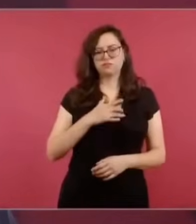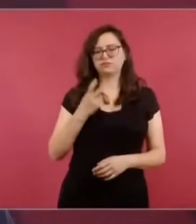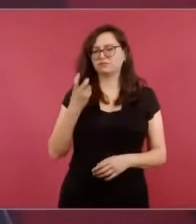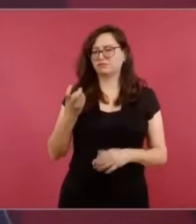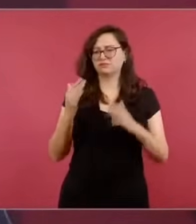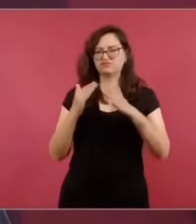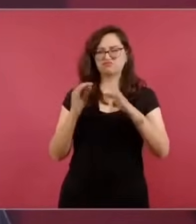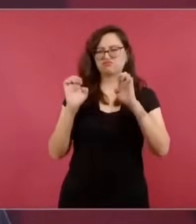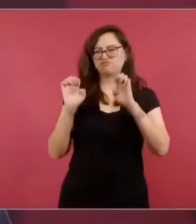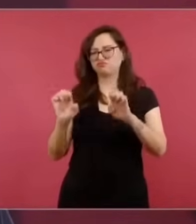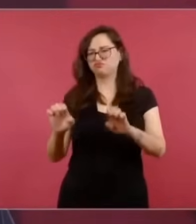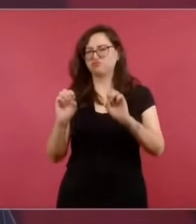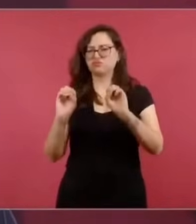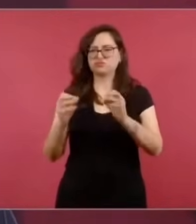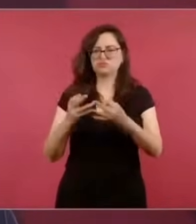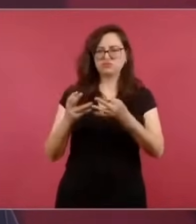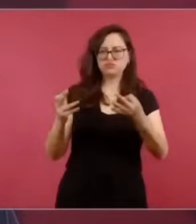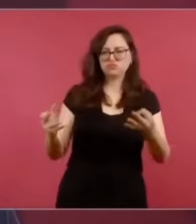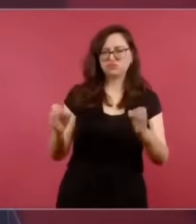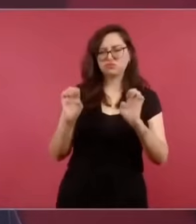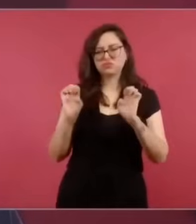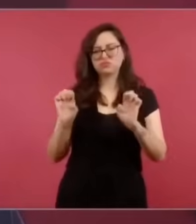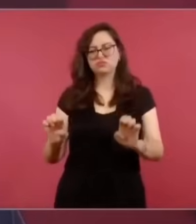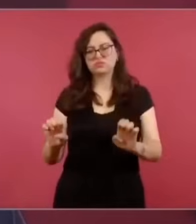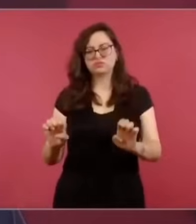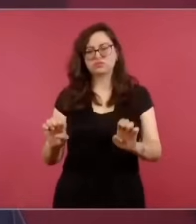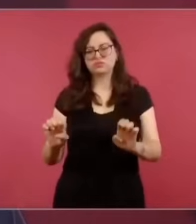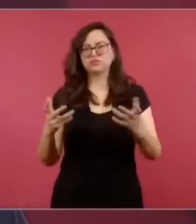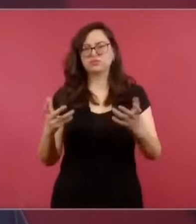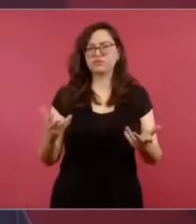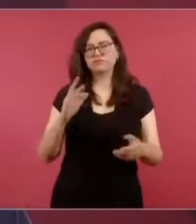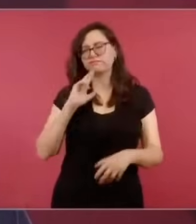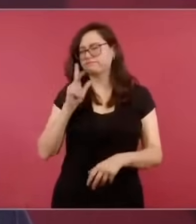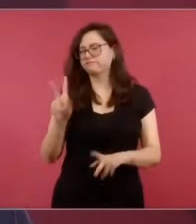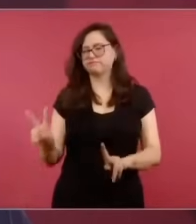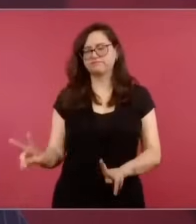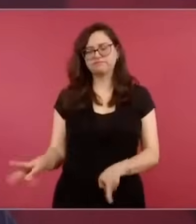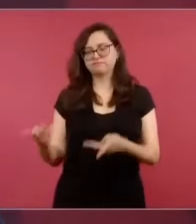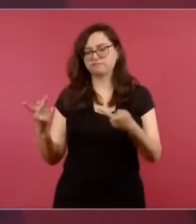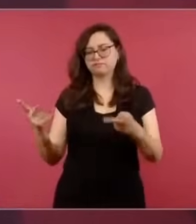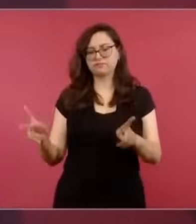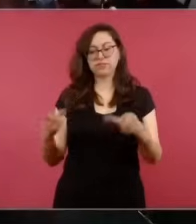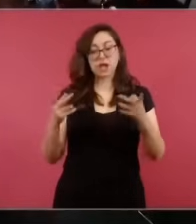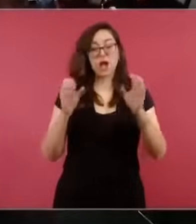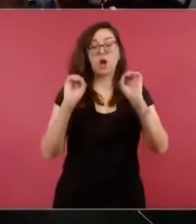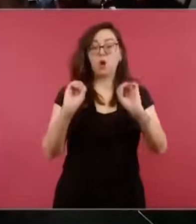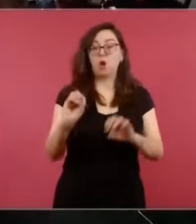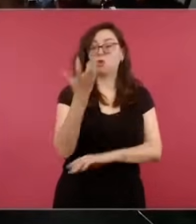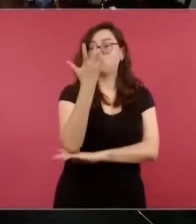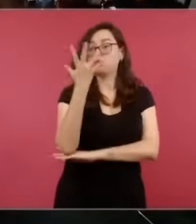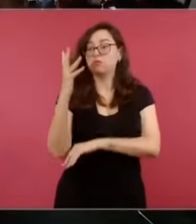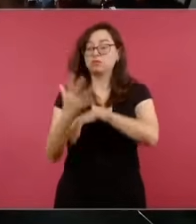esas reservas de Fonatur como reservas,